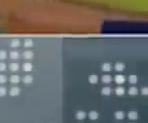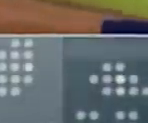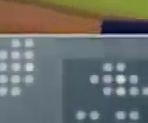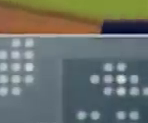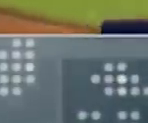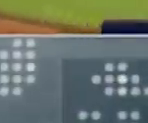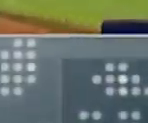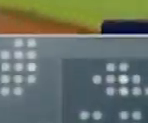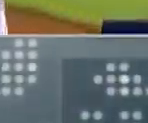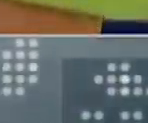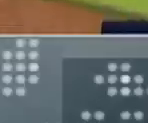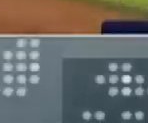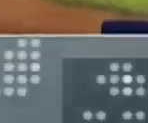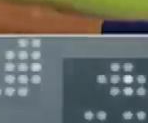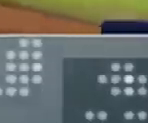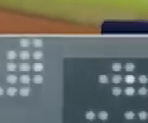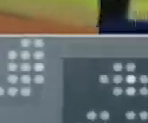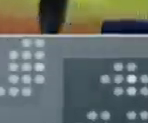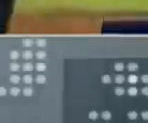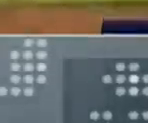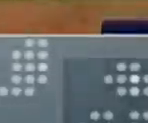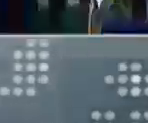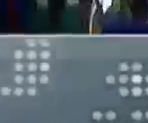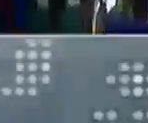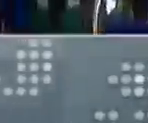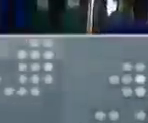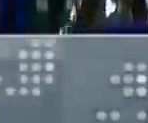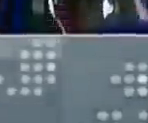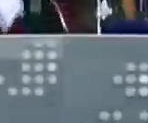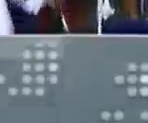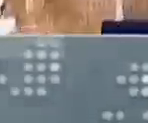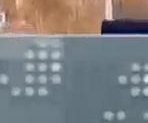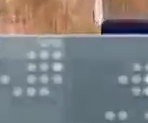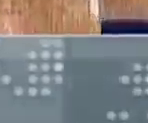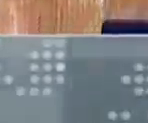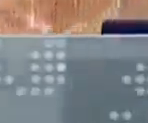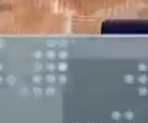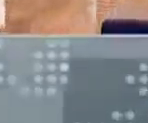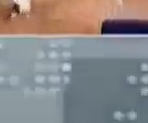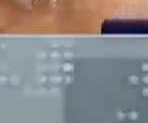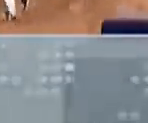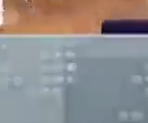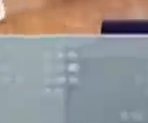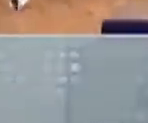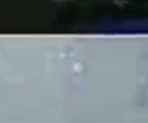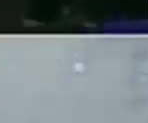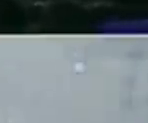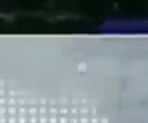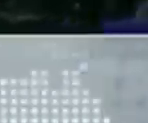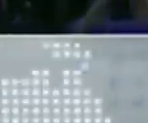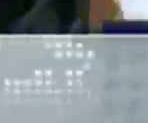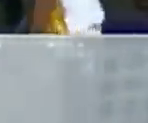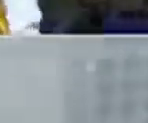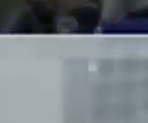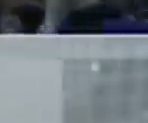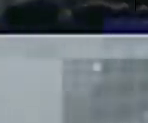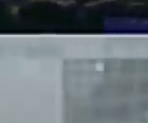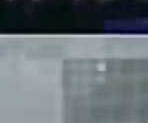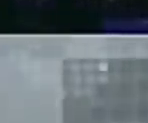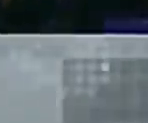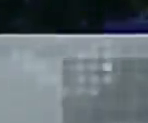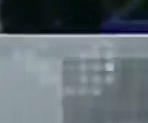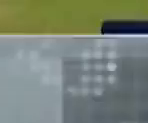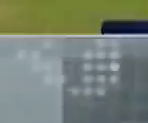Silita? Una noche de esta Silita me metió una trampa porque yo tuve que atender una llamada internacional